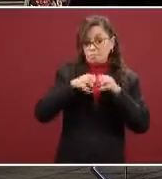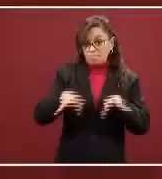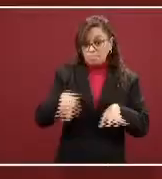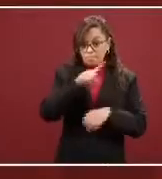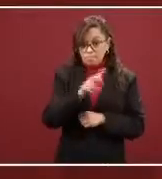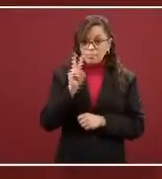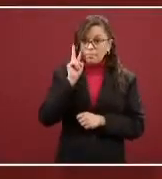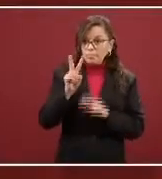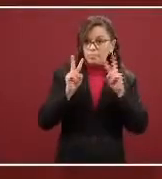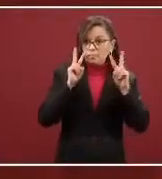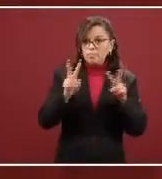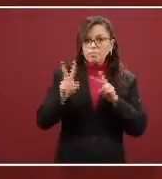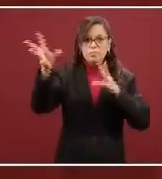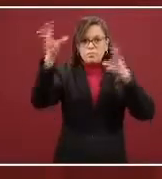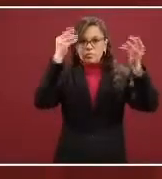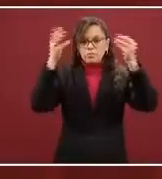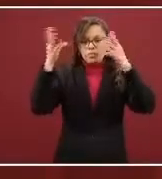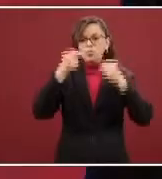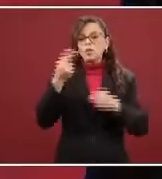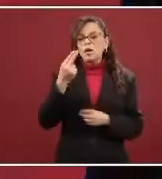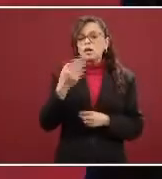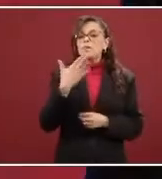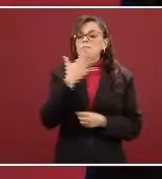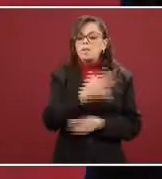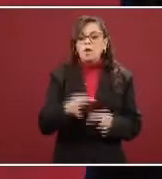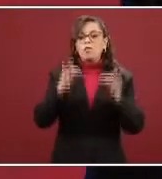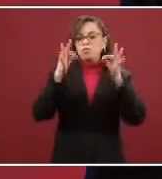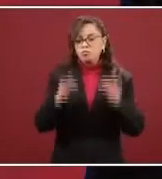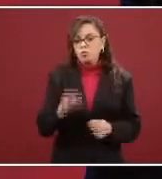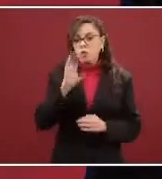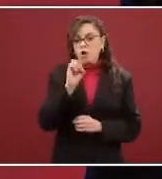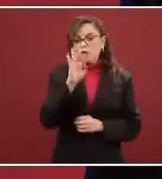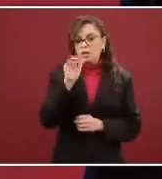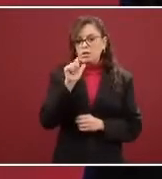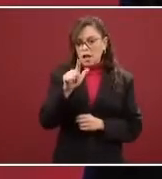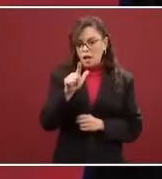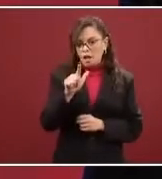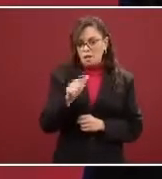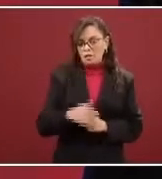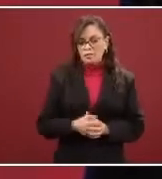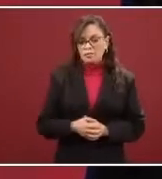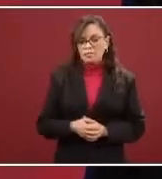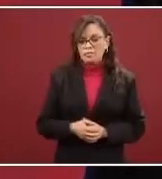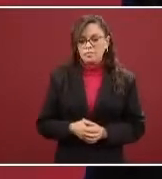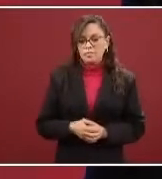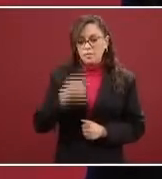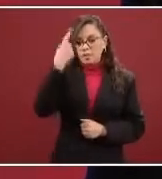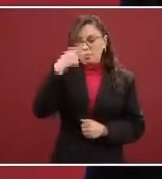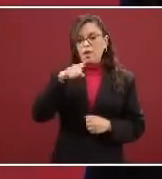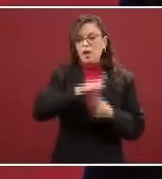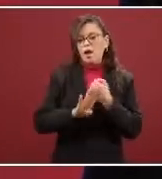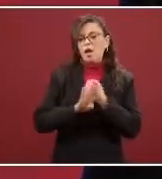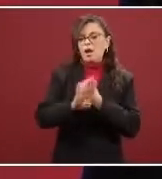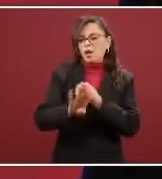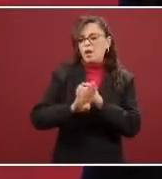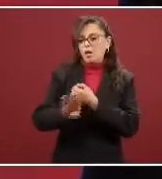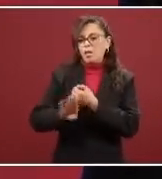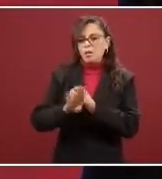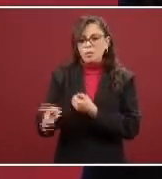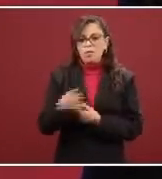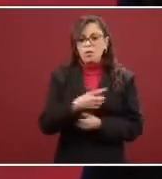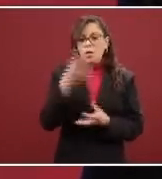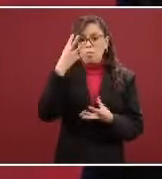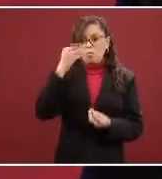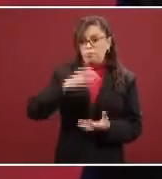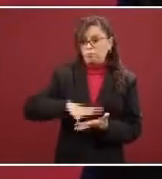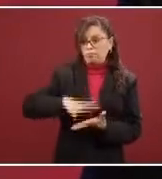sea verificada y de fuentes confiables. Esto viene también con la recomendación que dimos la vez pasada, evitar la sobreinformación, sobre